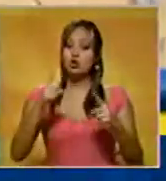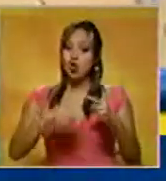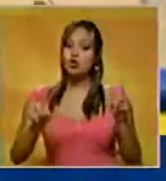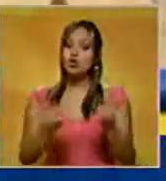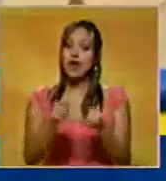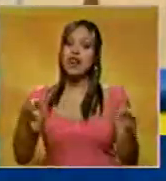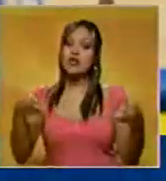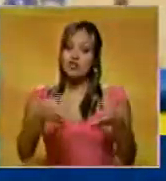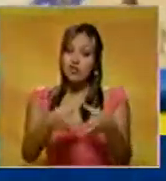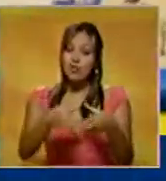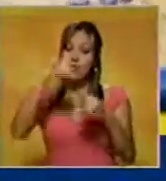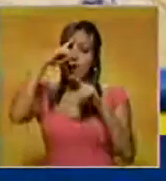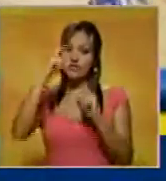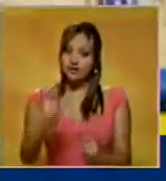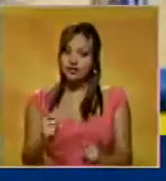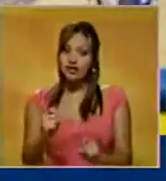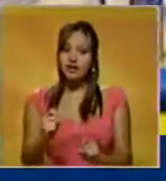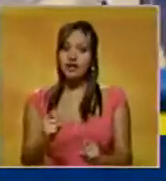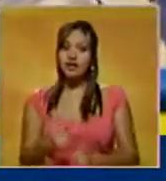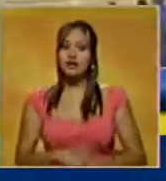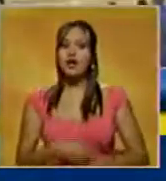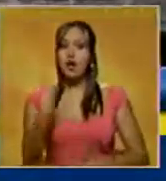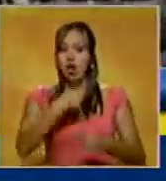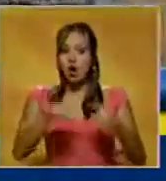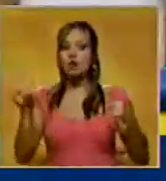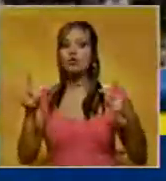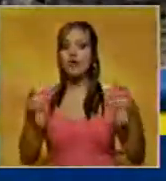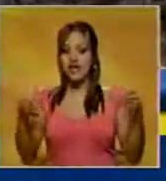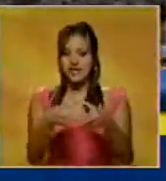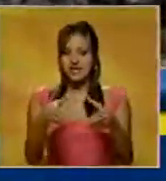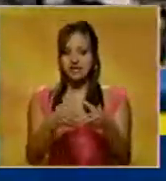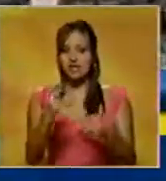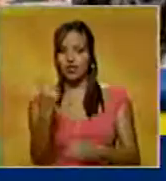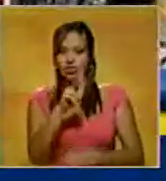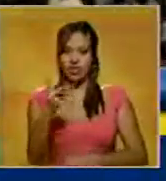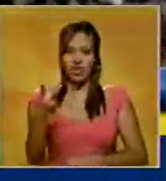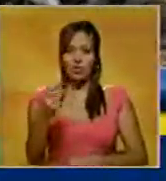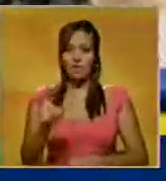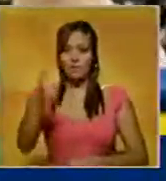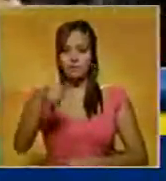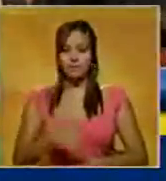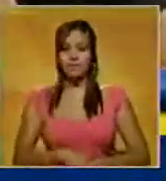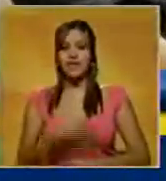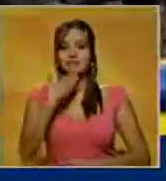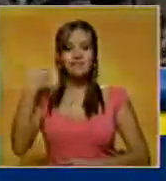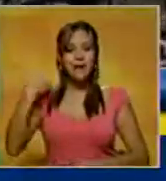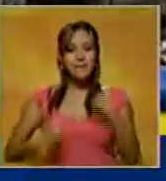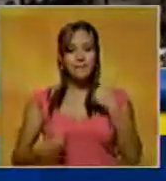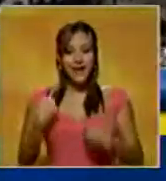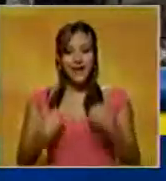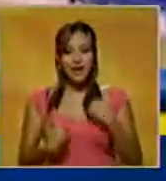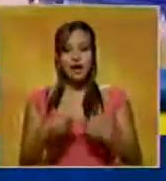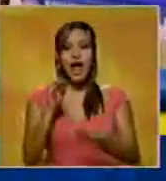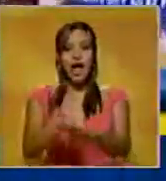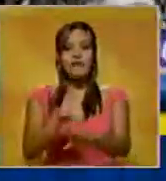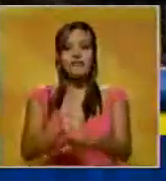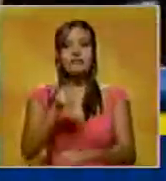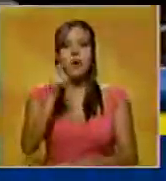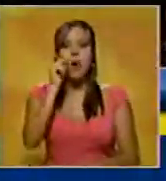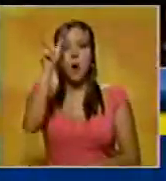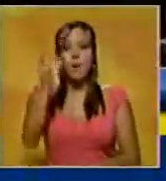conjuntos de la liga profesional como los Bobcats de Charlotte y los Toros de Chicago. Lo cierto es que el pasado miércoles Echenique fue anunciado como uno de